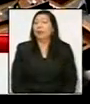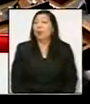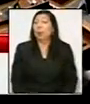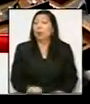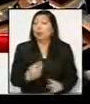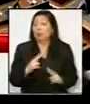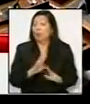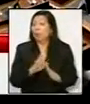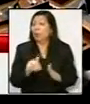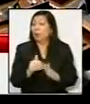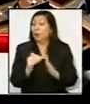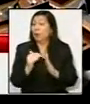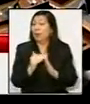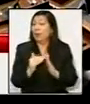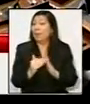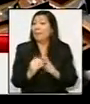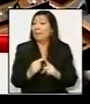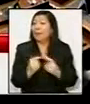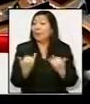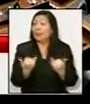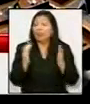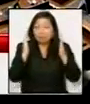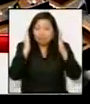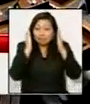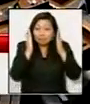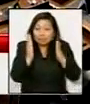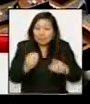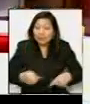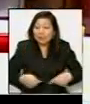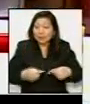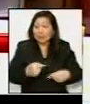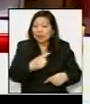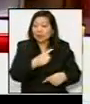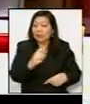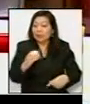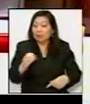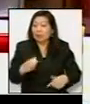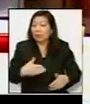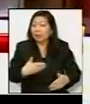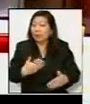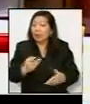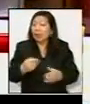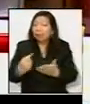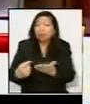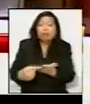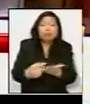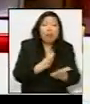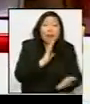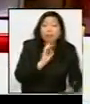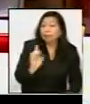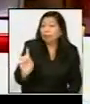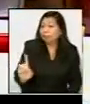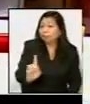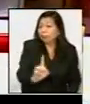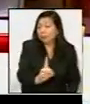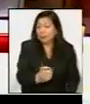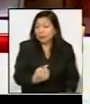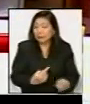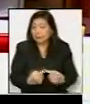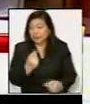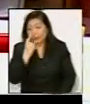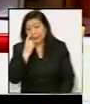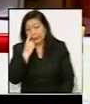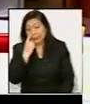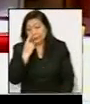estamos viendo todos los artículos proyecto estamos concentrando el debate en el artículo 100 el fin de poder agotar las propuestas que hayan alrededor del